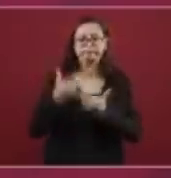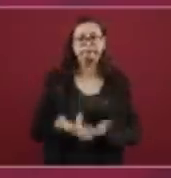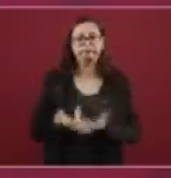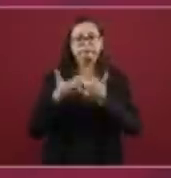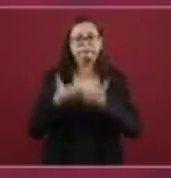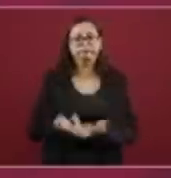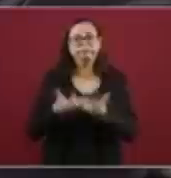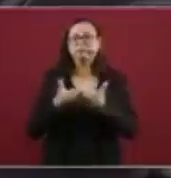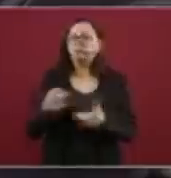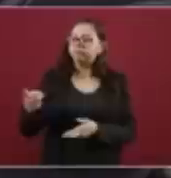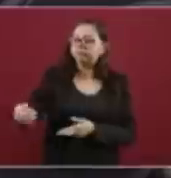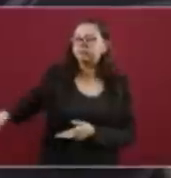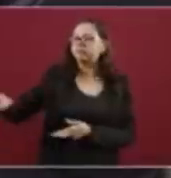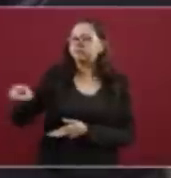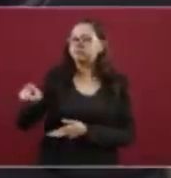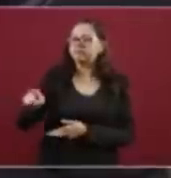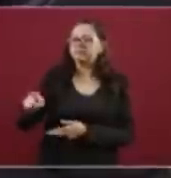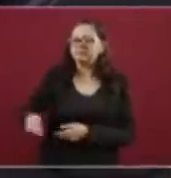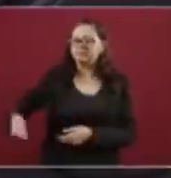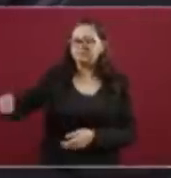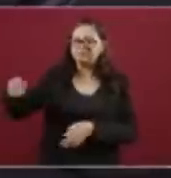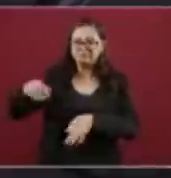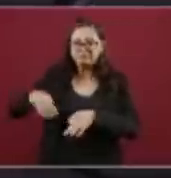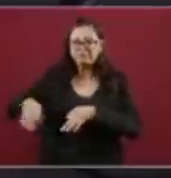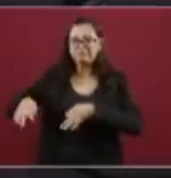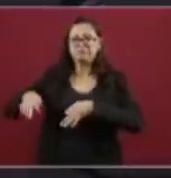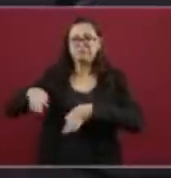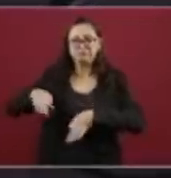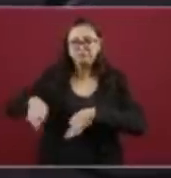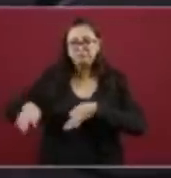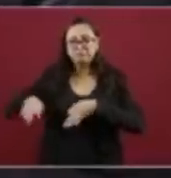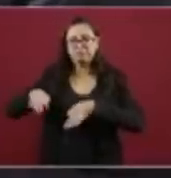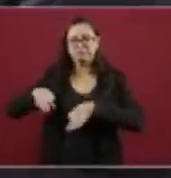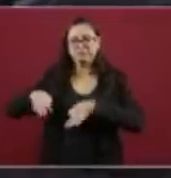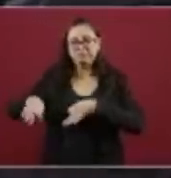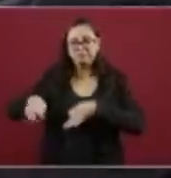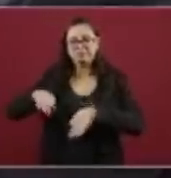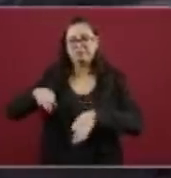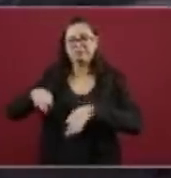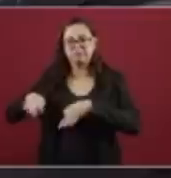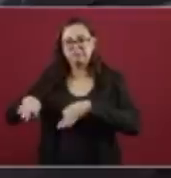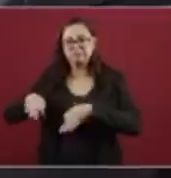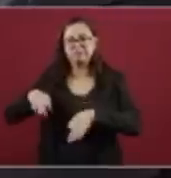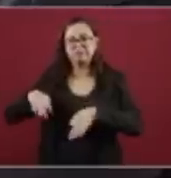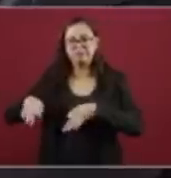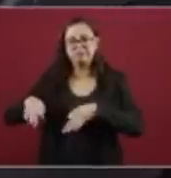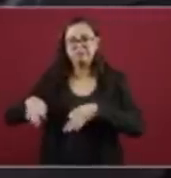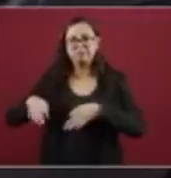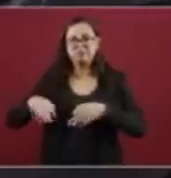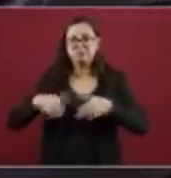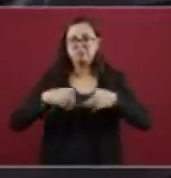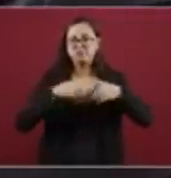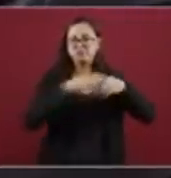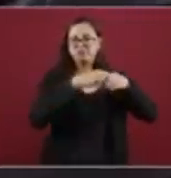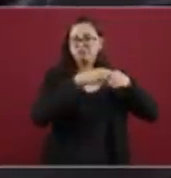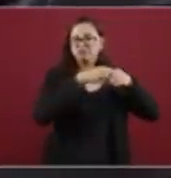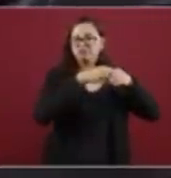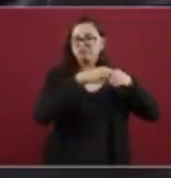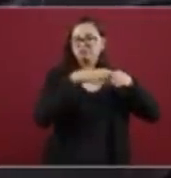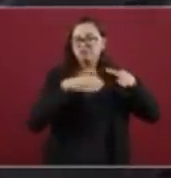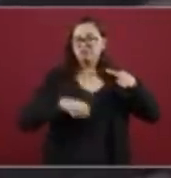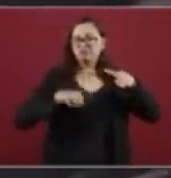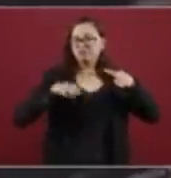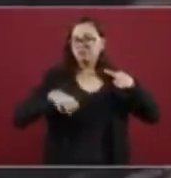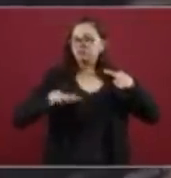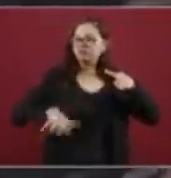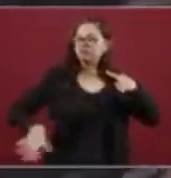cabo por parte de una clase en contra del proletariado.